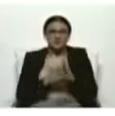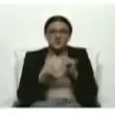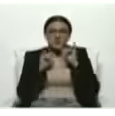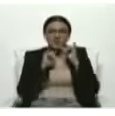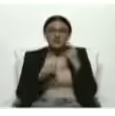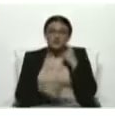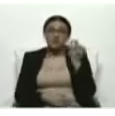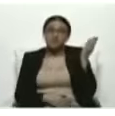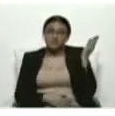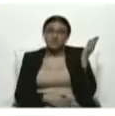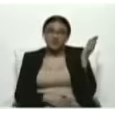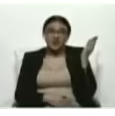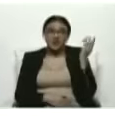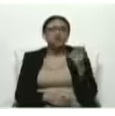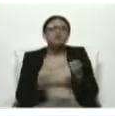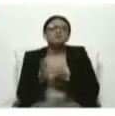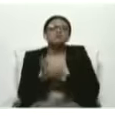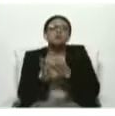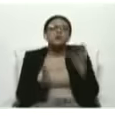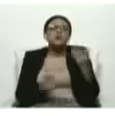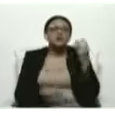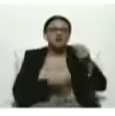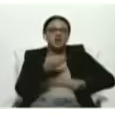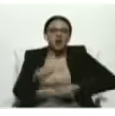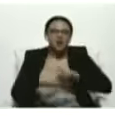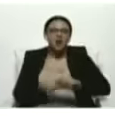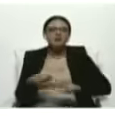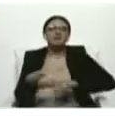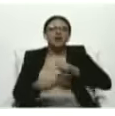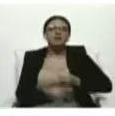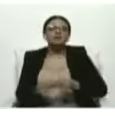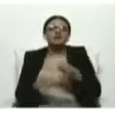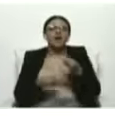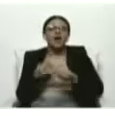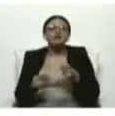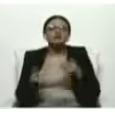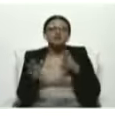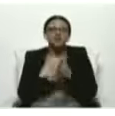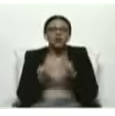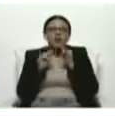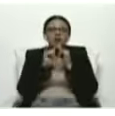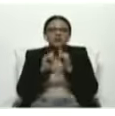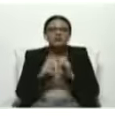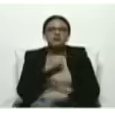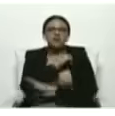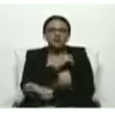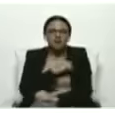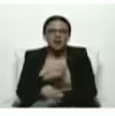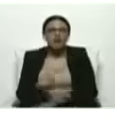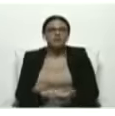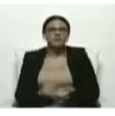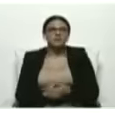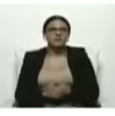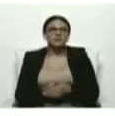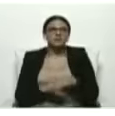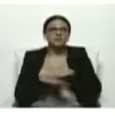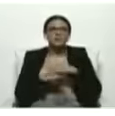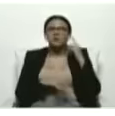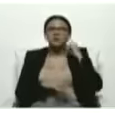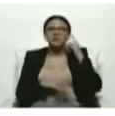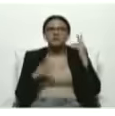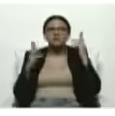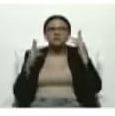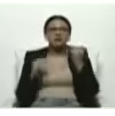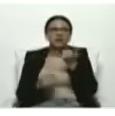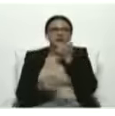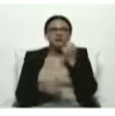Esto lo hicieron mucho, lo han hecho muchas veces aquí. Lo han hecho muchas veces aquí y no solamente refleja la intención de engañar.